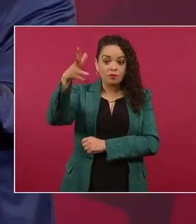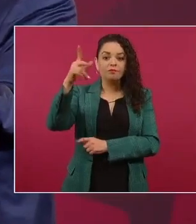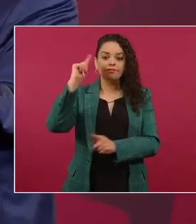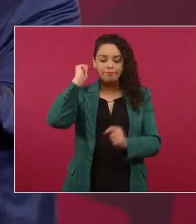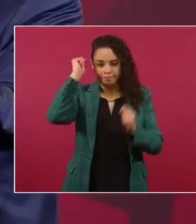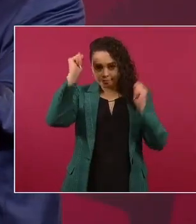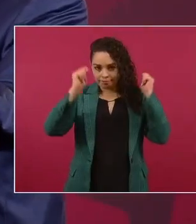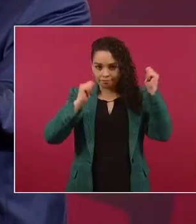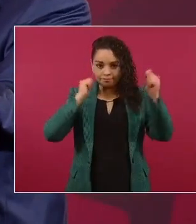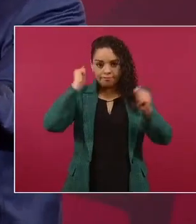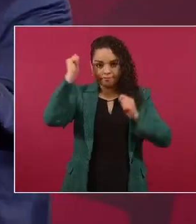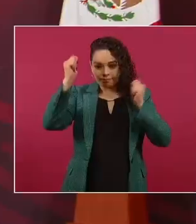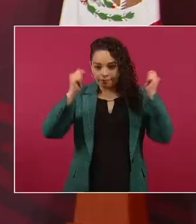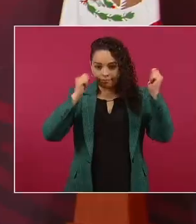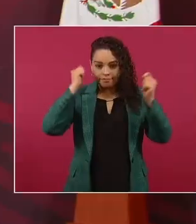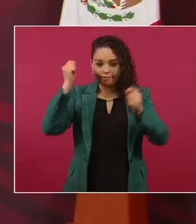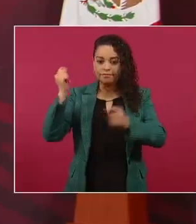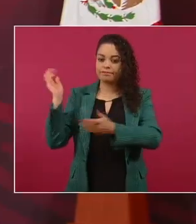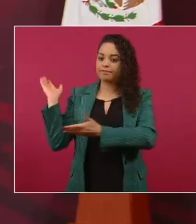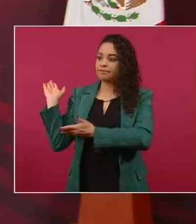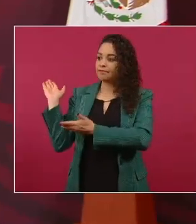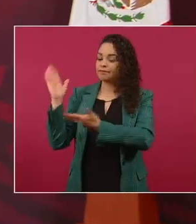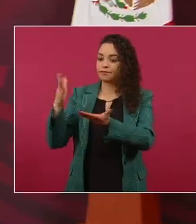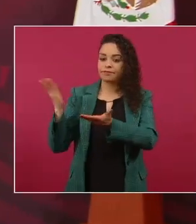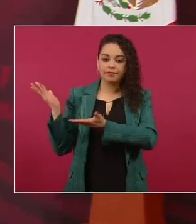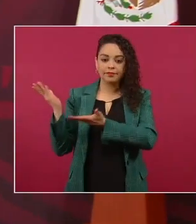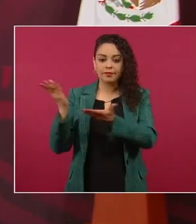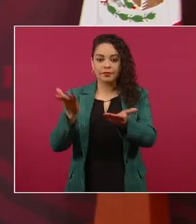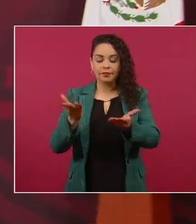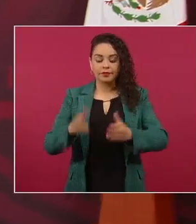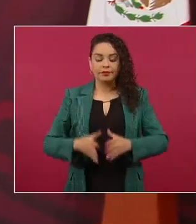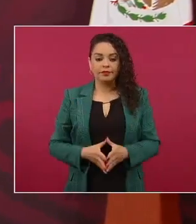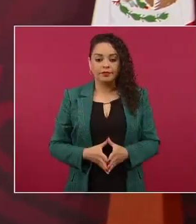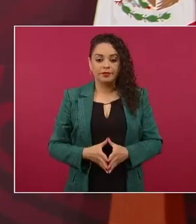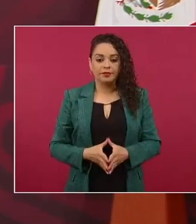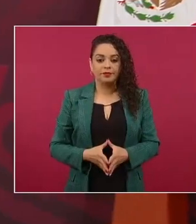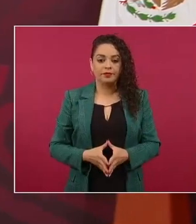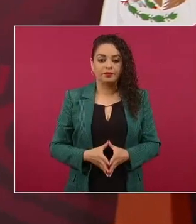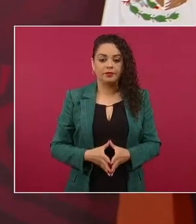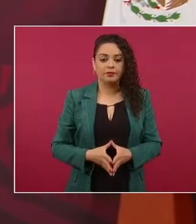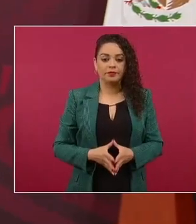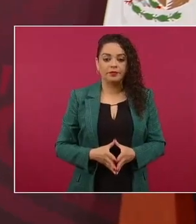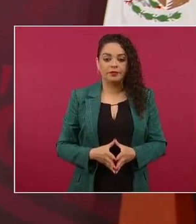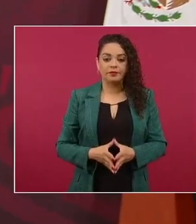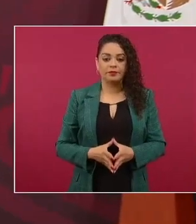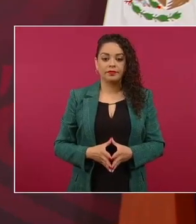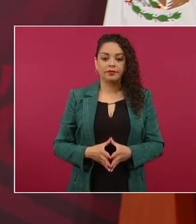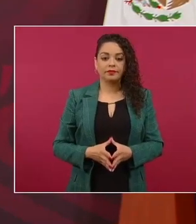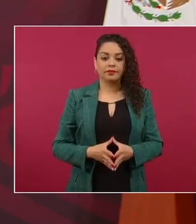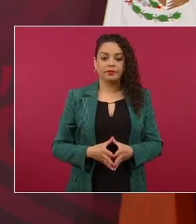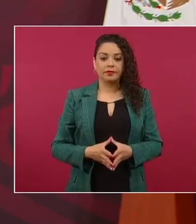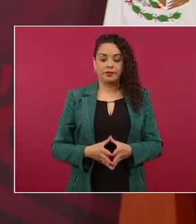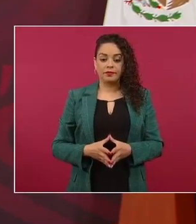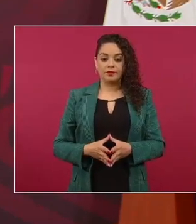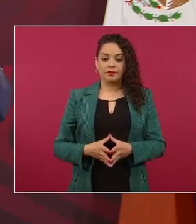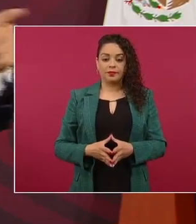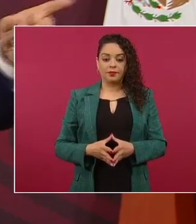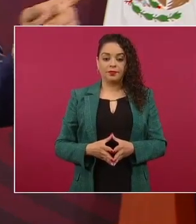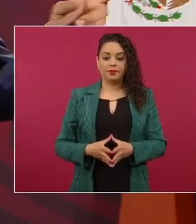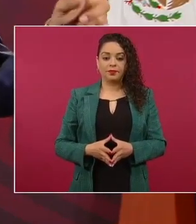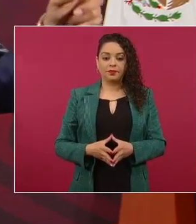opción. Les voy a contar algo que vimos este fin de semana, que me